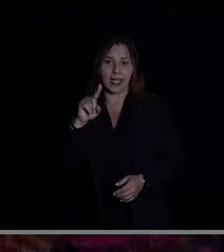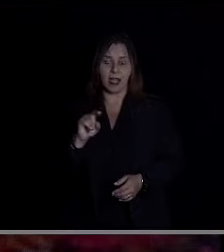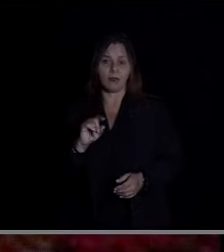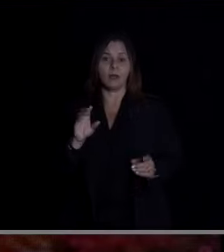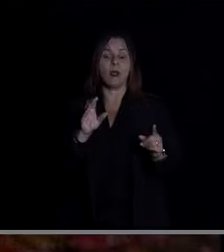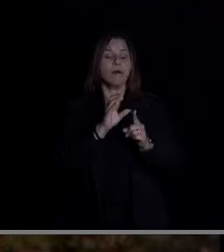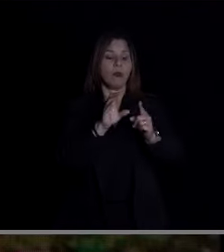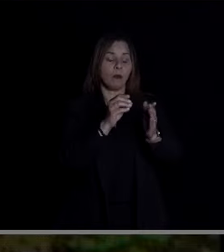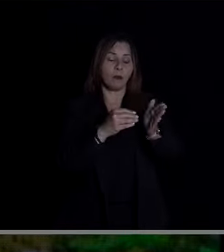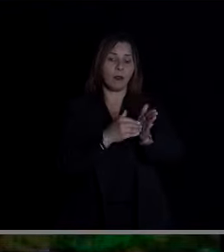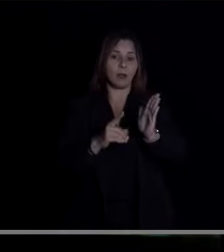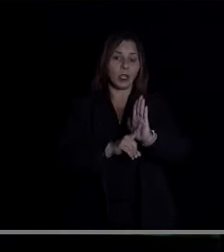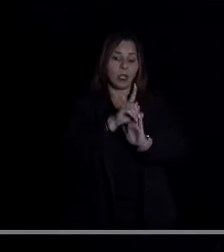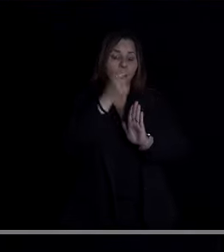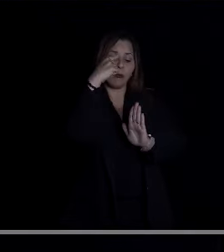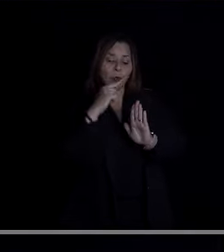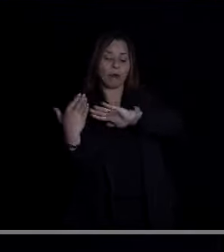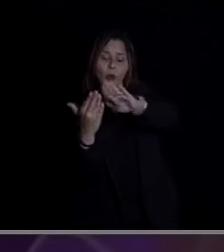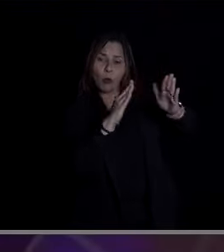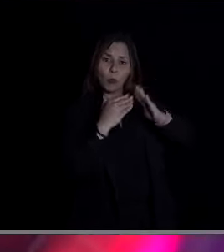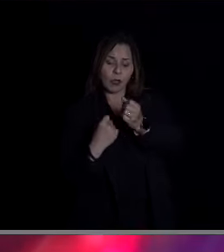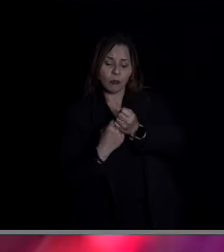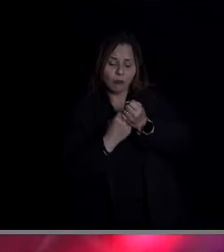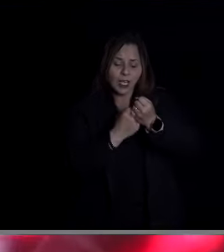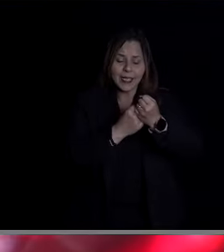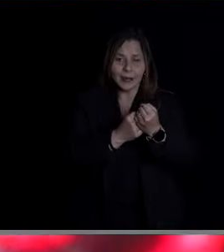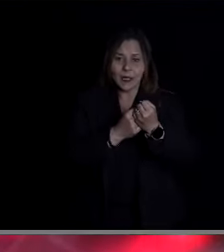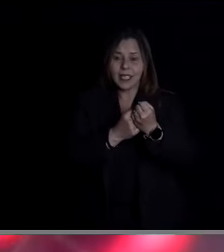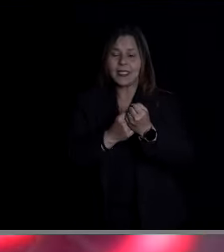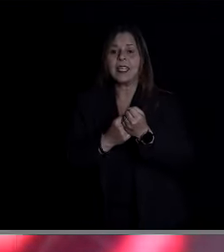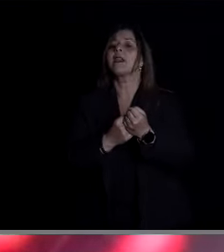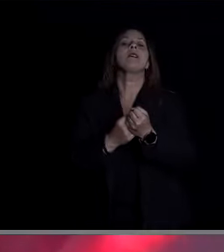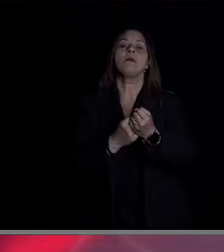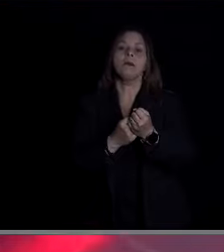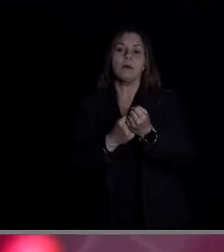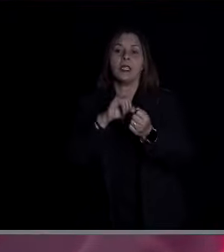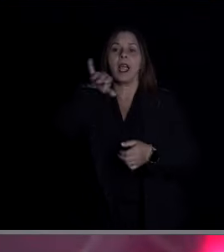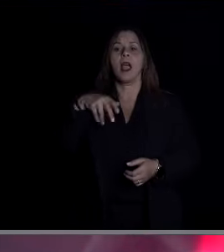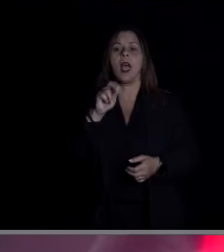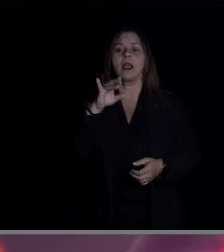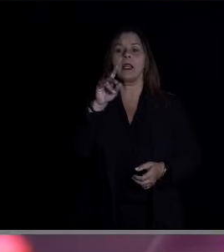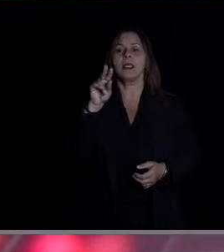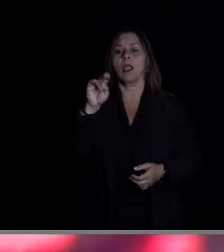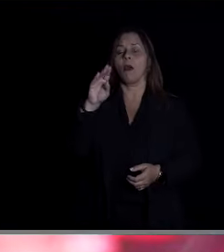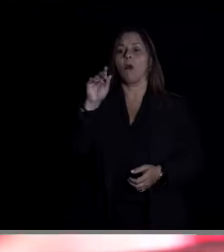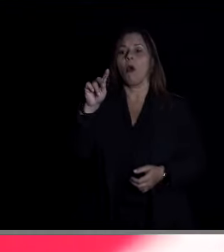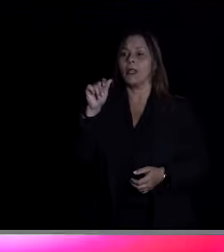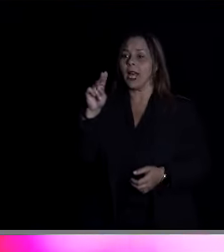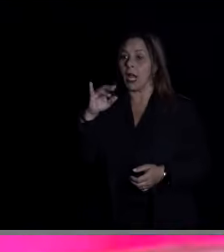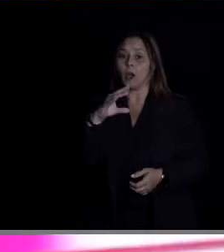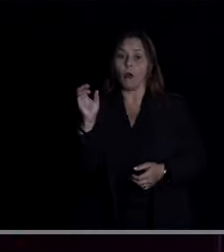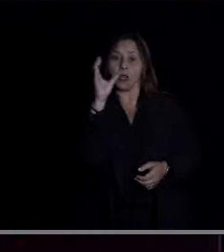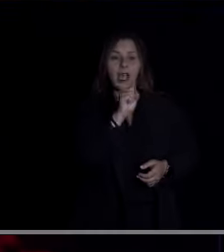Corporación Juvenil para el Desarrollo de Comunidades Sostenibles y Corporación del Jardín Botánico y Cultural de